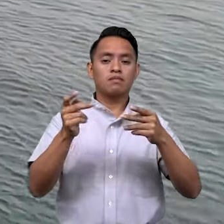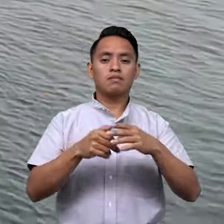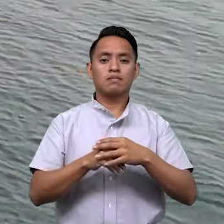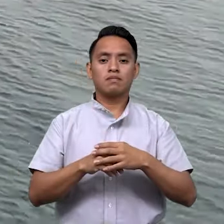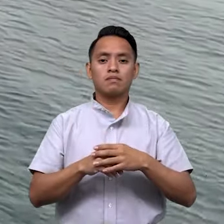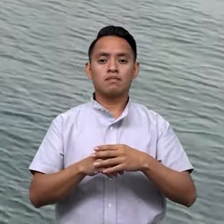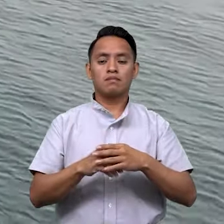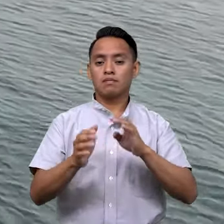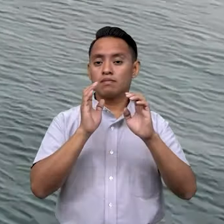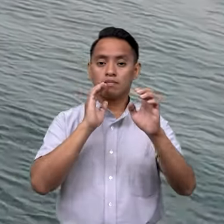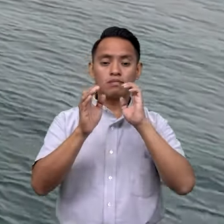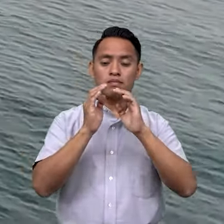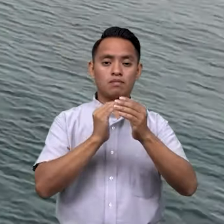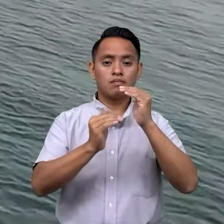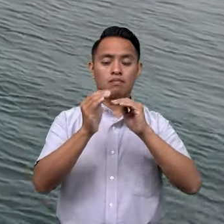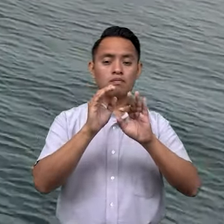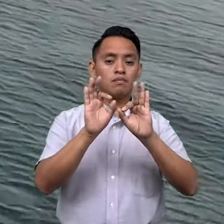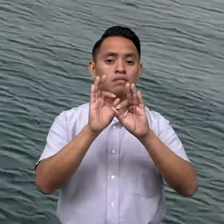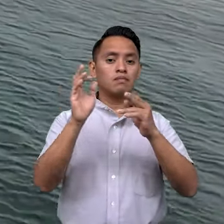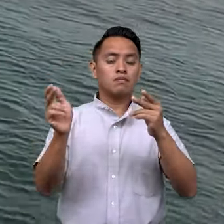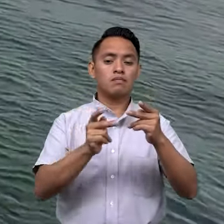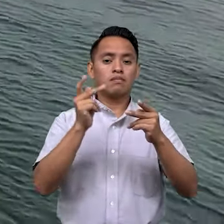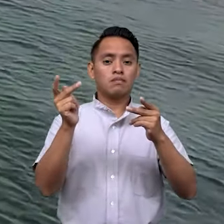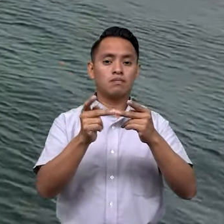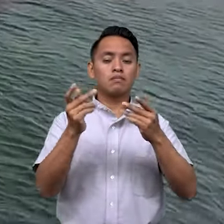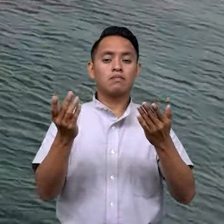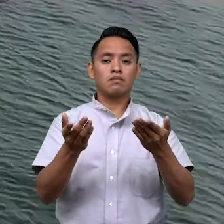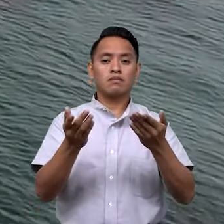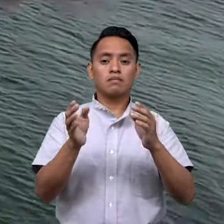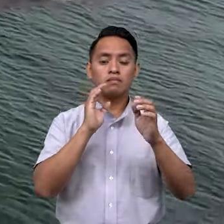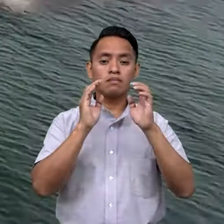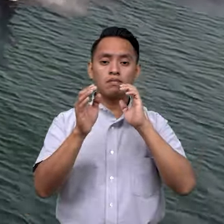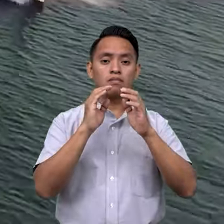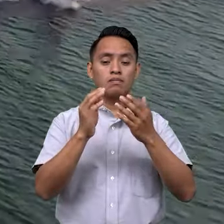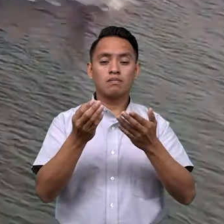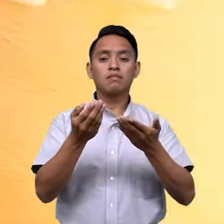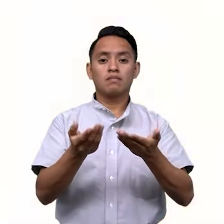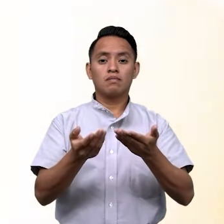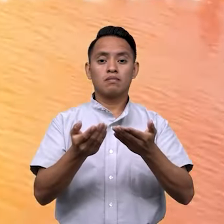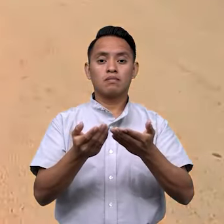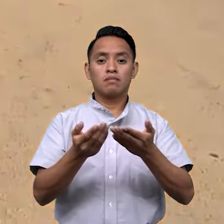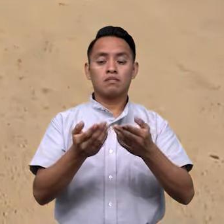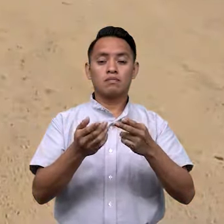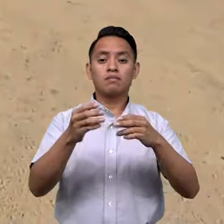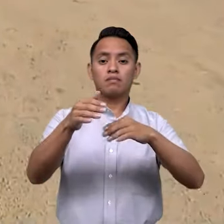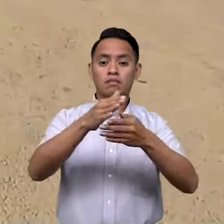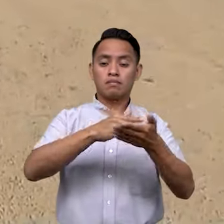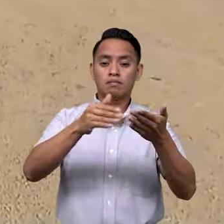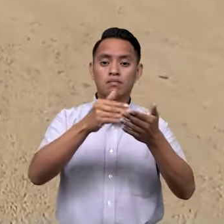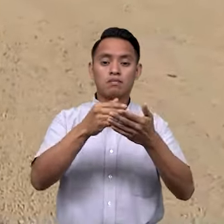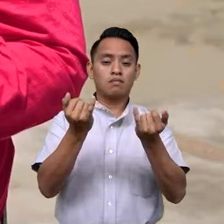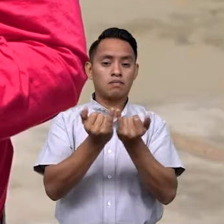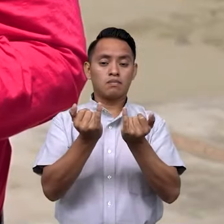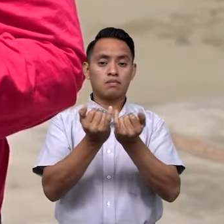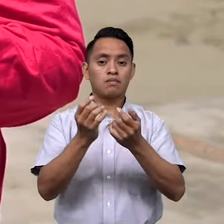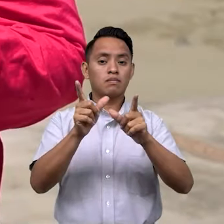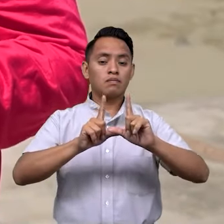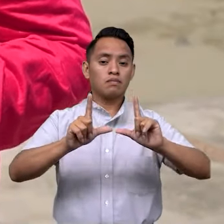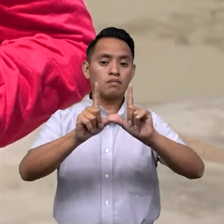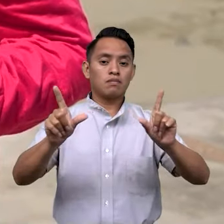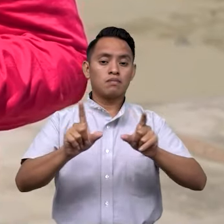la comunicación. Esa comunicación que nosotros tenemos desde el nivel central hasta el nivel local, comunitario, para nosotros es muy